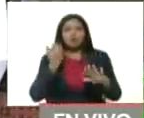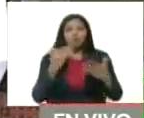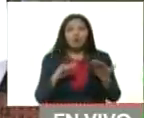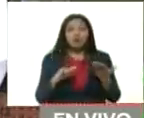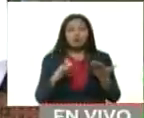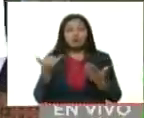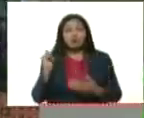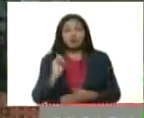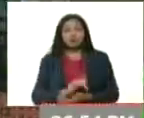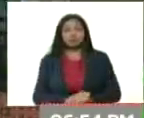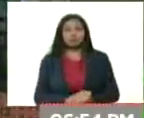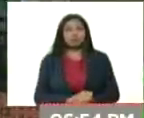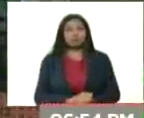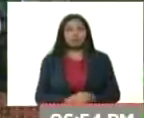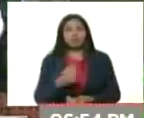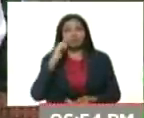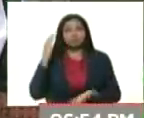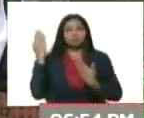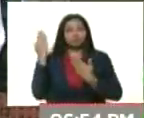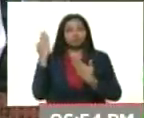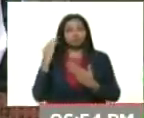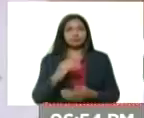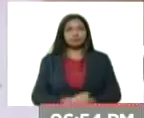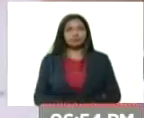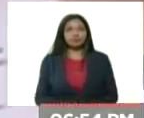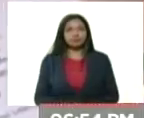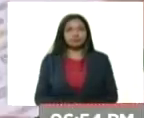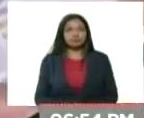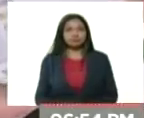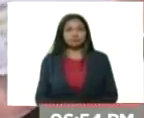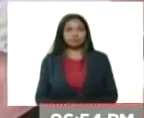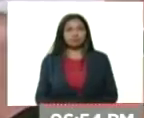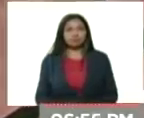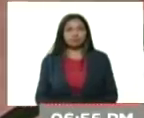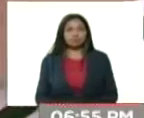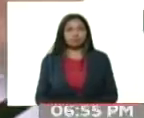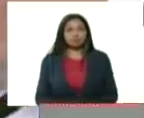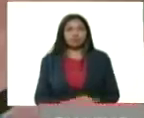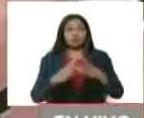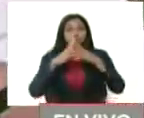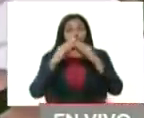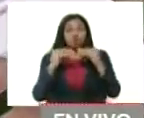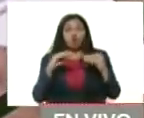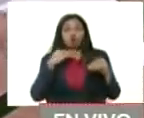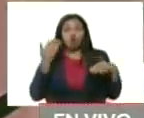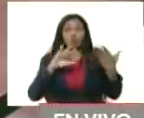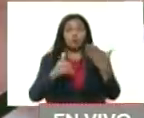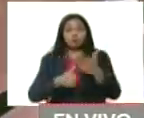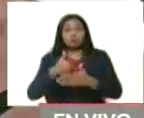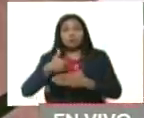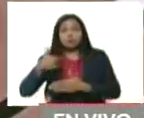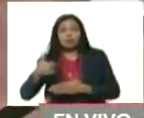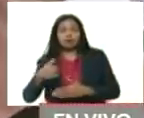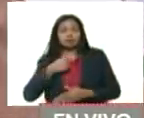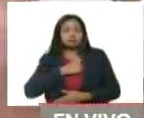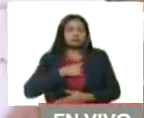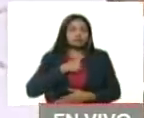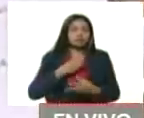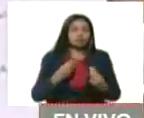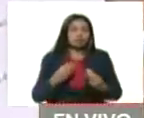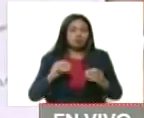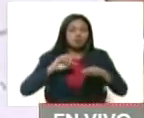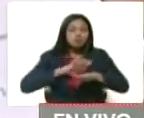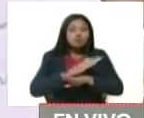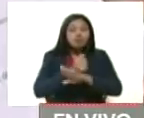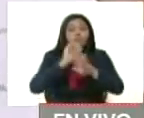fallecimientos, aquí tenemos que están todos los fallecidos en el planeta, lamentablemente, por la